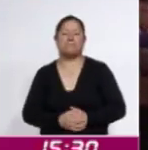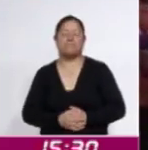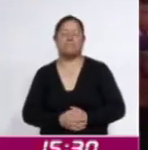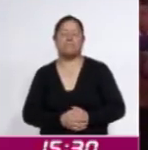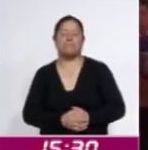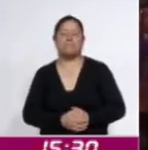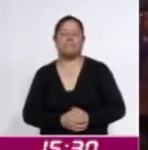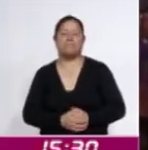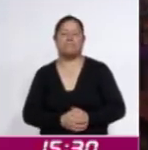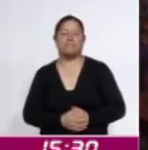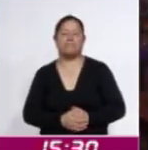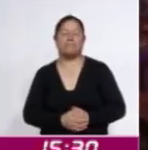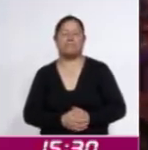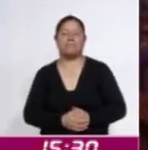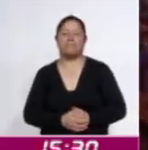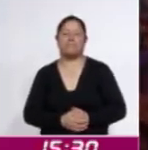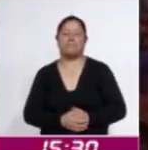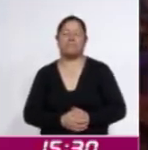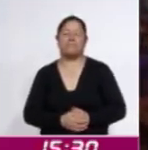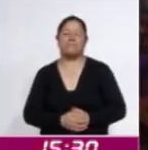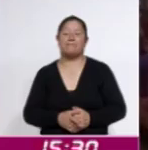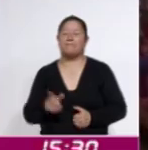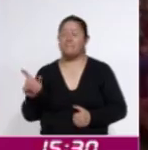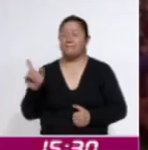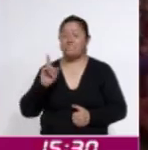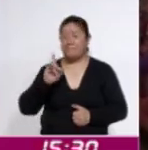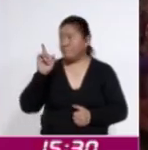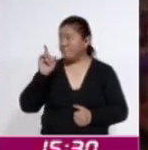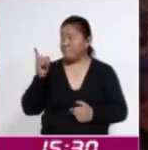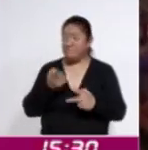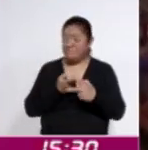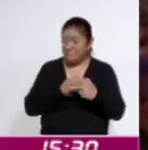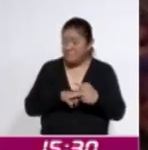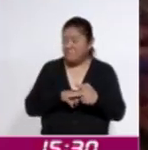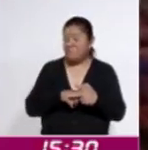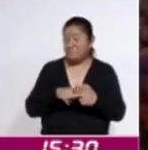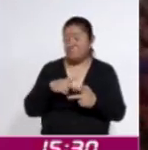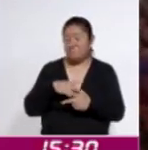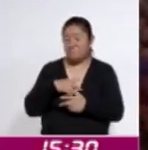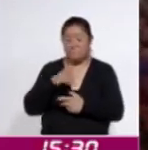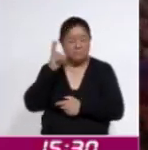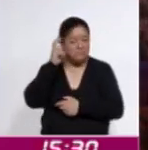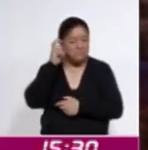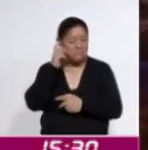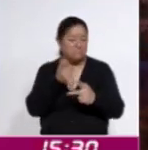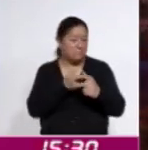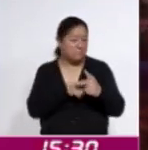Desde sus inicios le empecé a escuchar. Entonces he crecido con todas sus